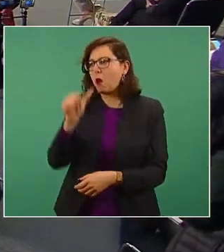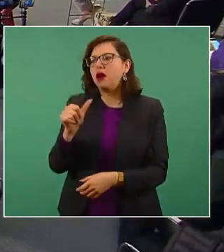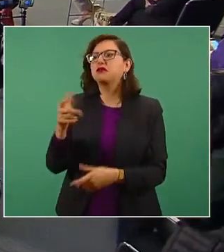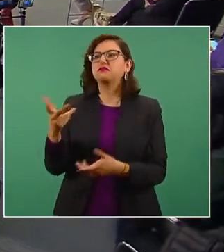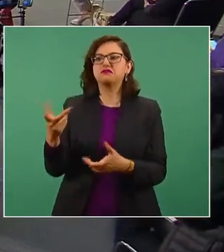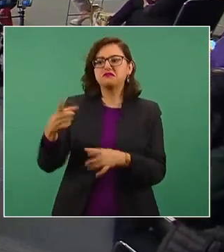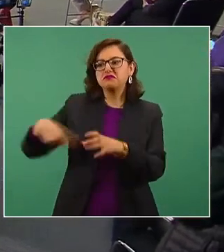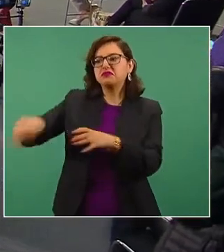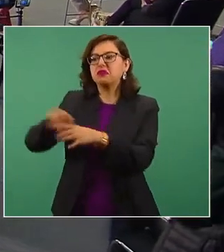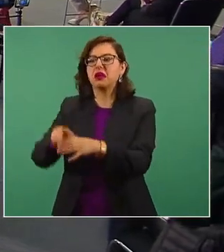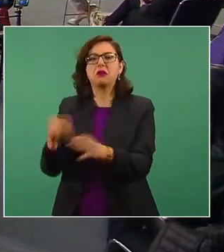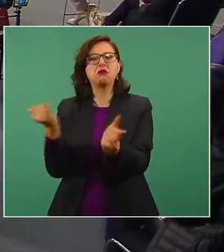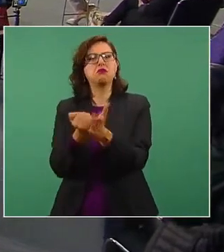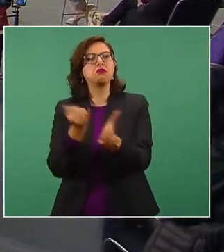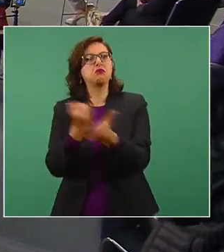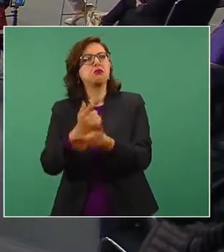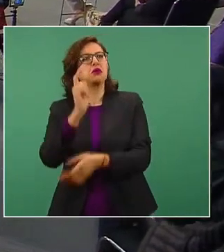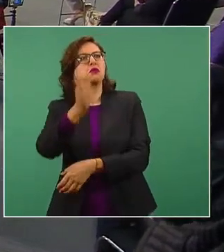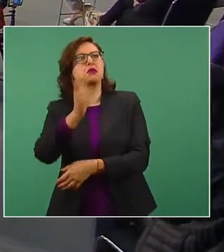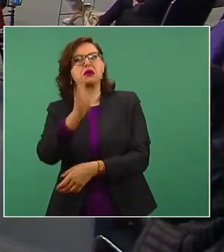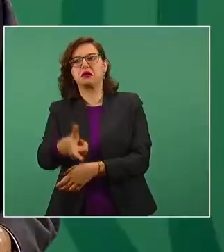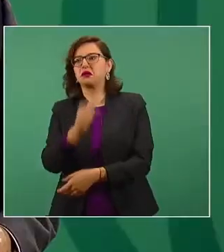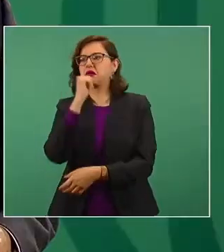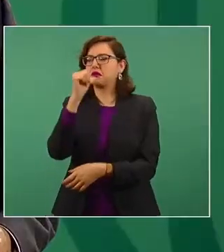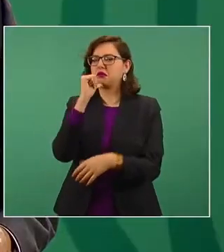impuestos que existía